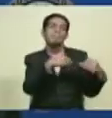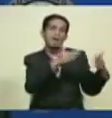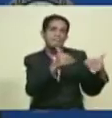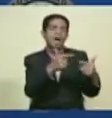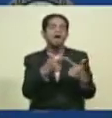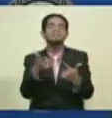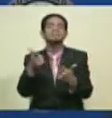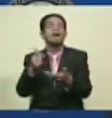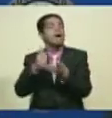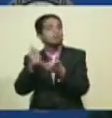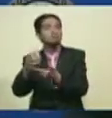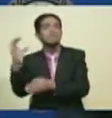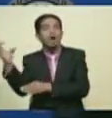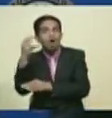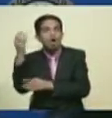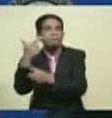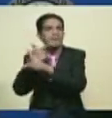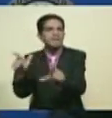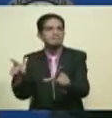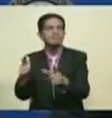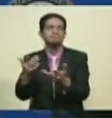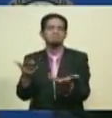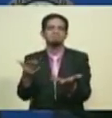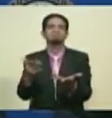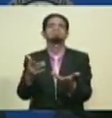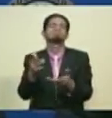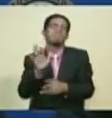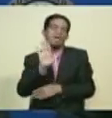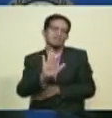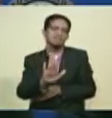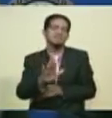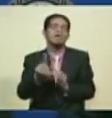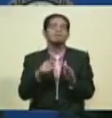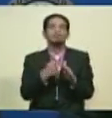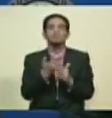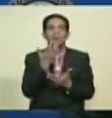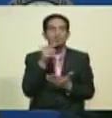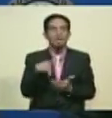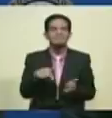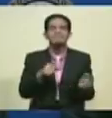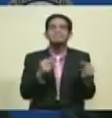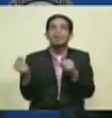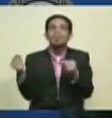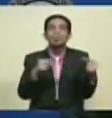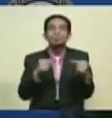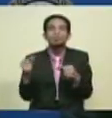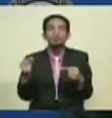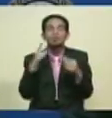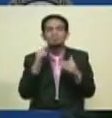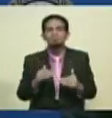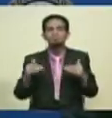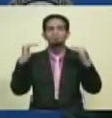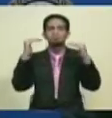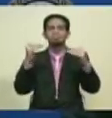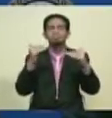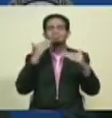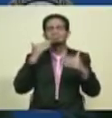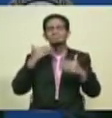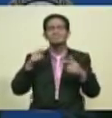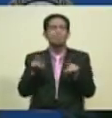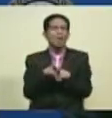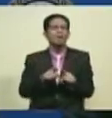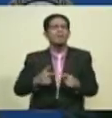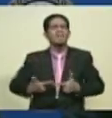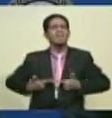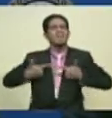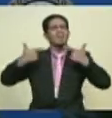la soberanía de esos estados que ayudaron a liberar. De manera que aquí la discusión está a un nivel aún mayor. Es la pugna histórica que ha caracterizado